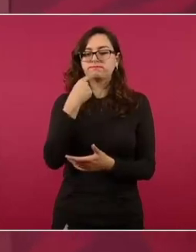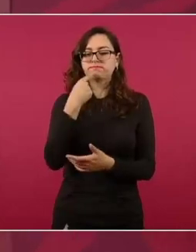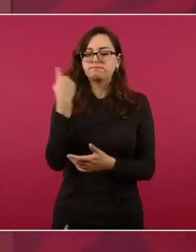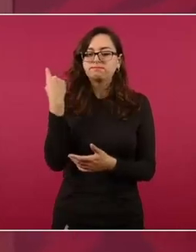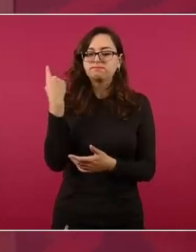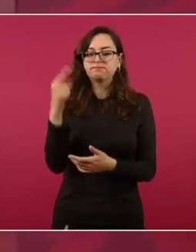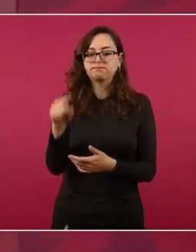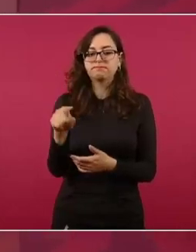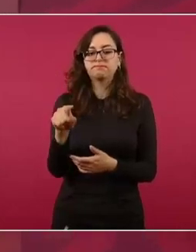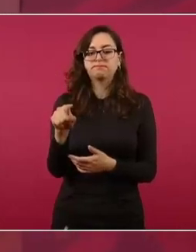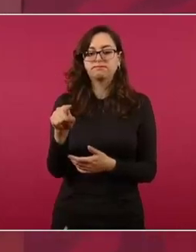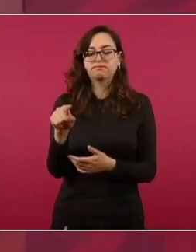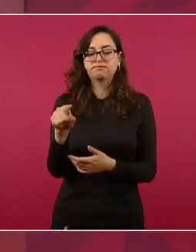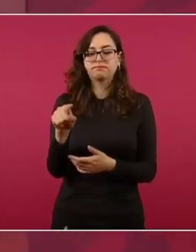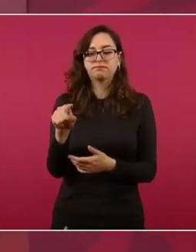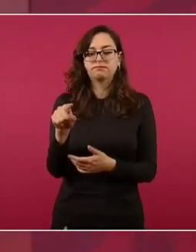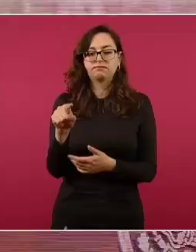recientes,